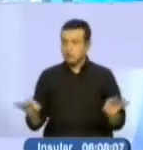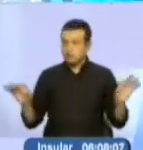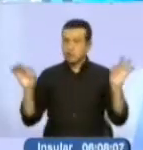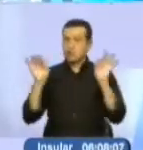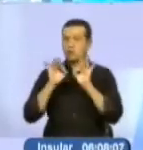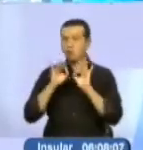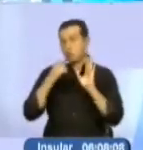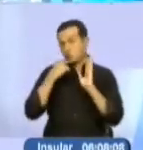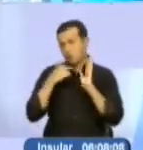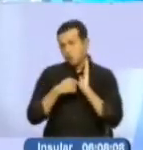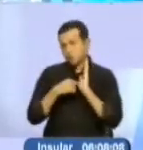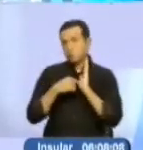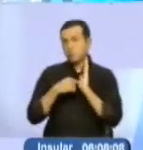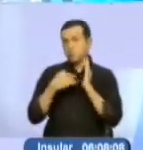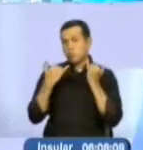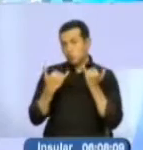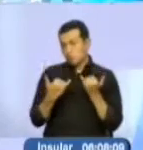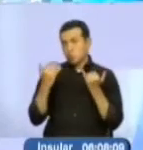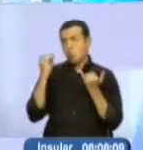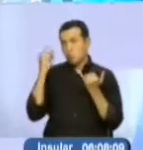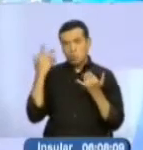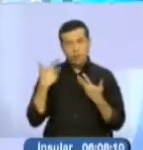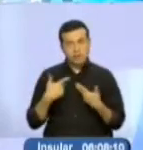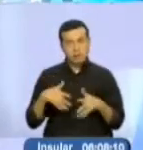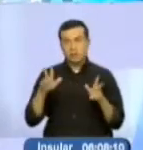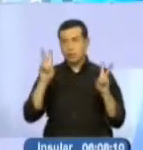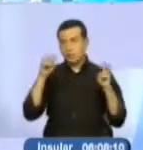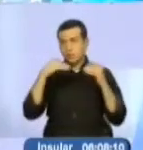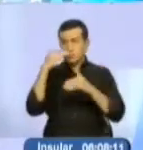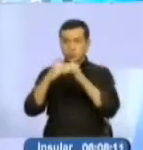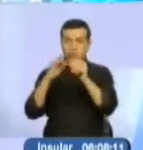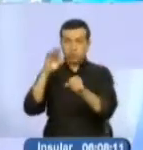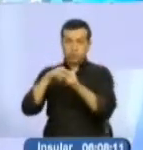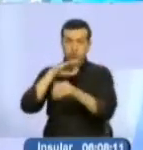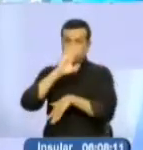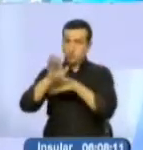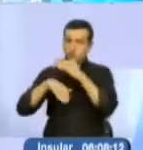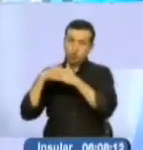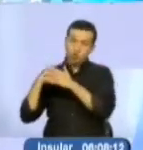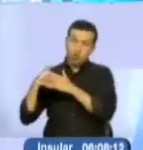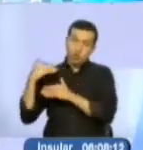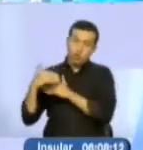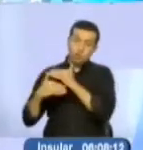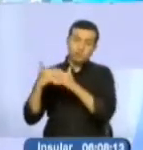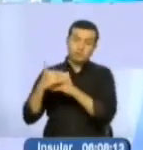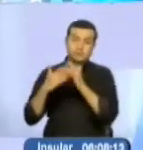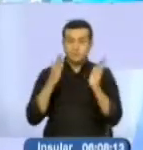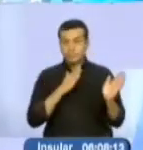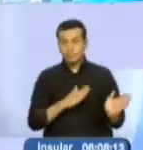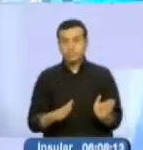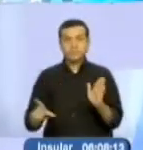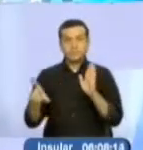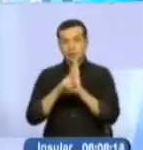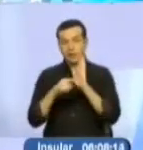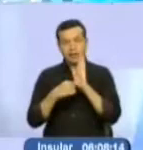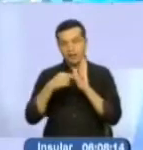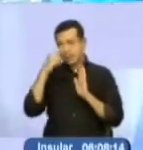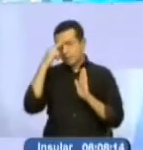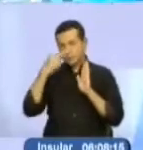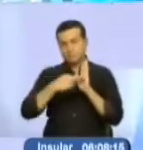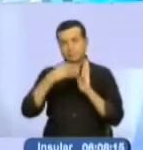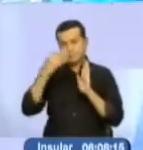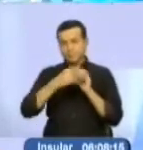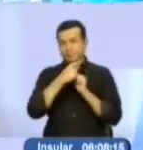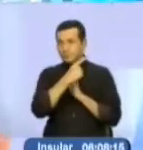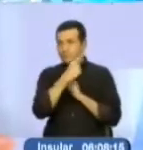este caso como en cualquiera de los otros es que todos los procedimientos se realicen de acuerdo a lo que dice la legislación de